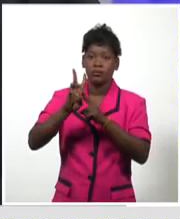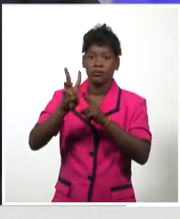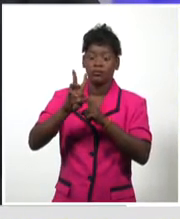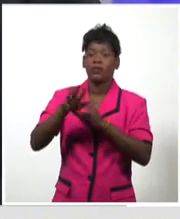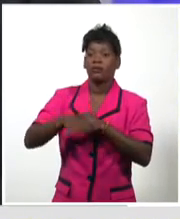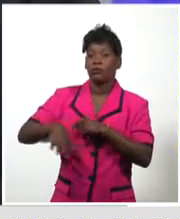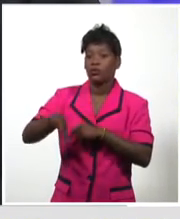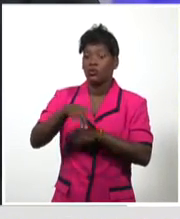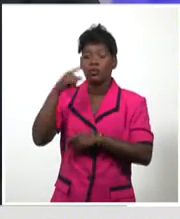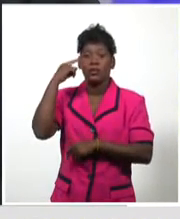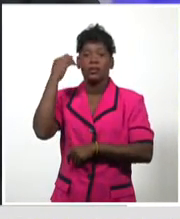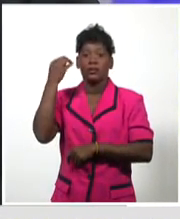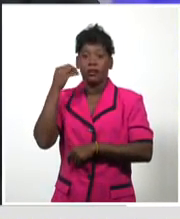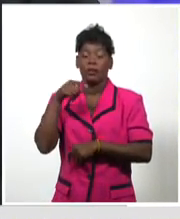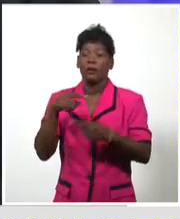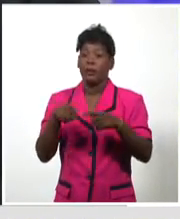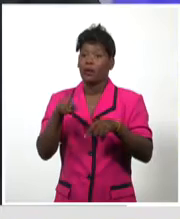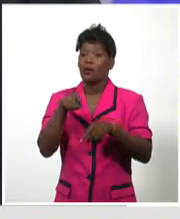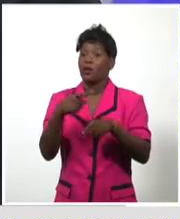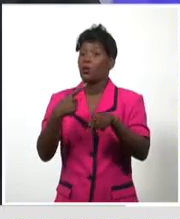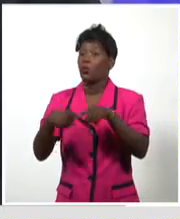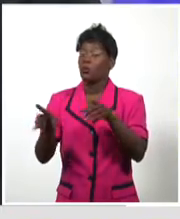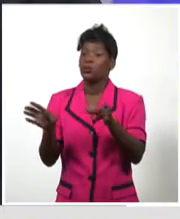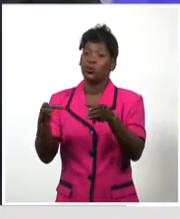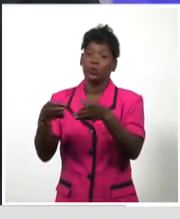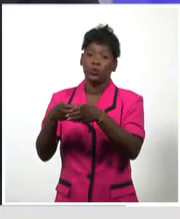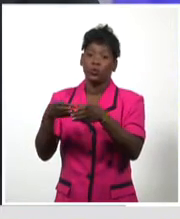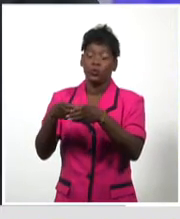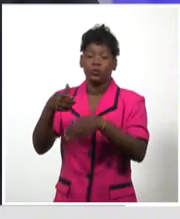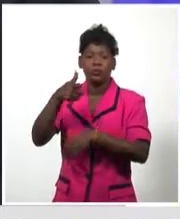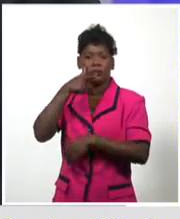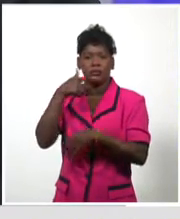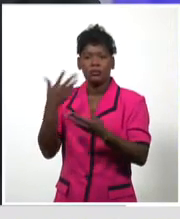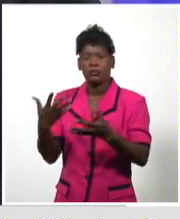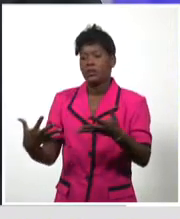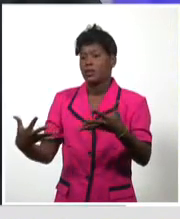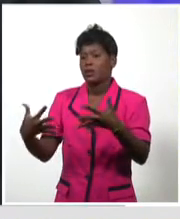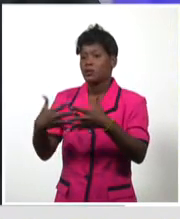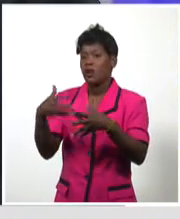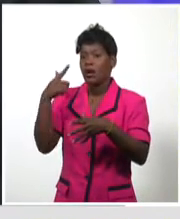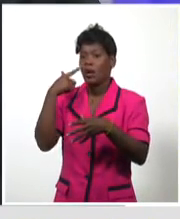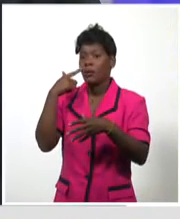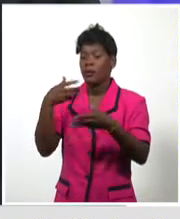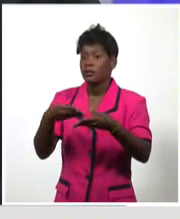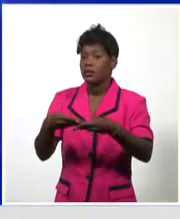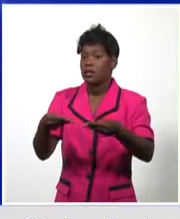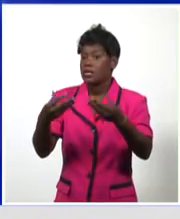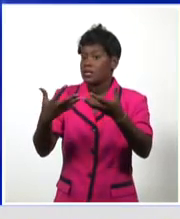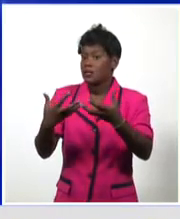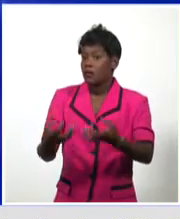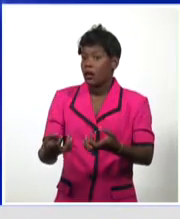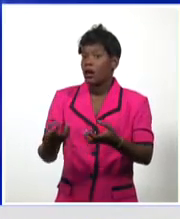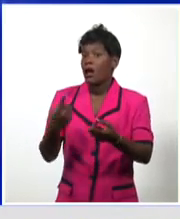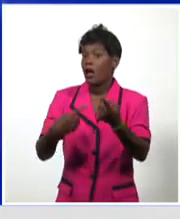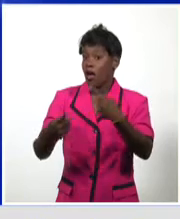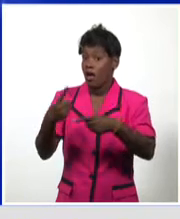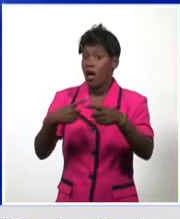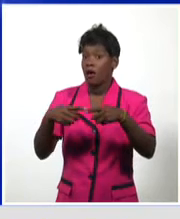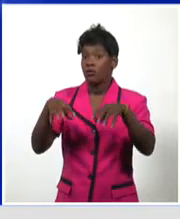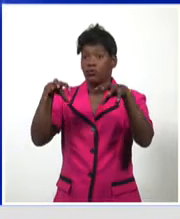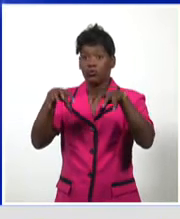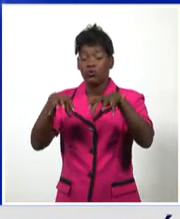también existen otro grupo de vigilancia, por ejemplo, relacionado con la sequía, que es hoy un tema de suma importancia, porque